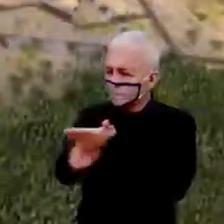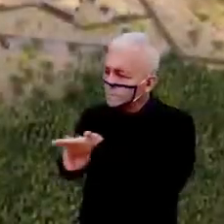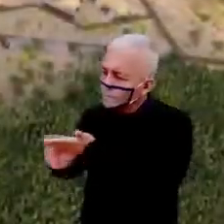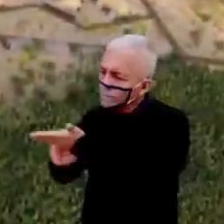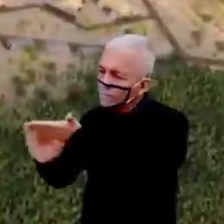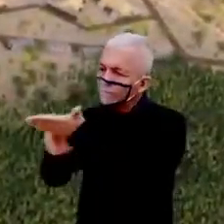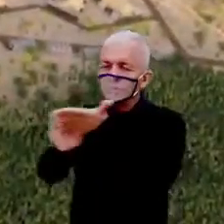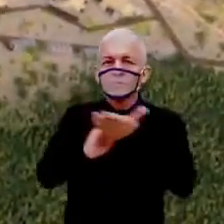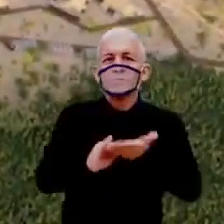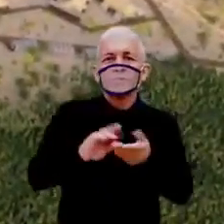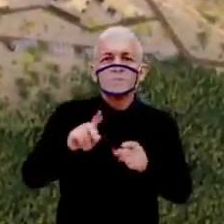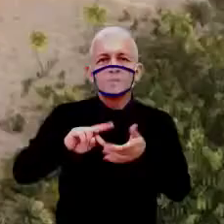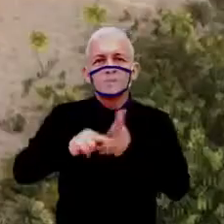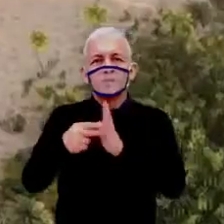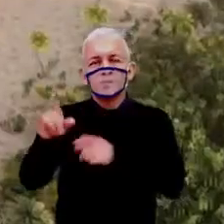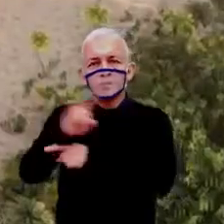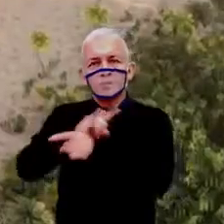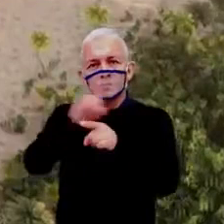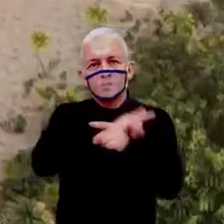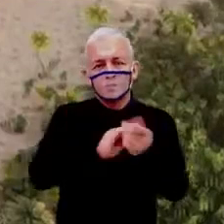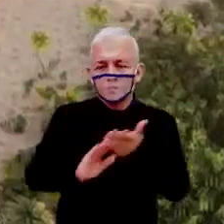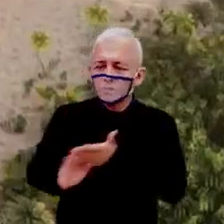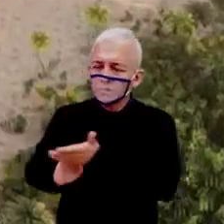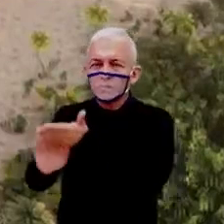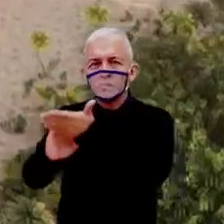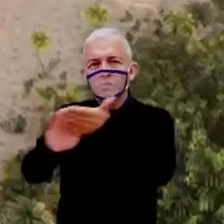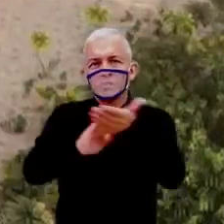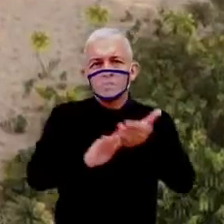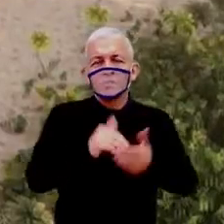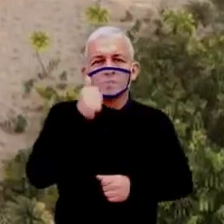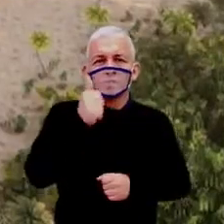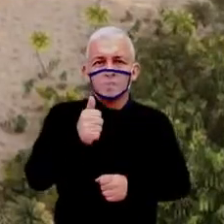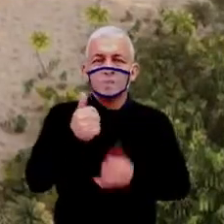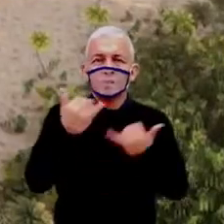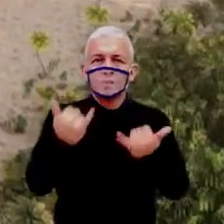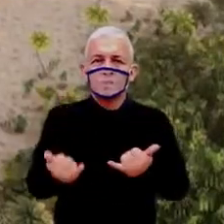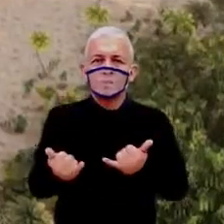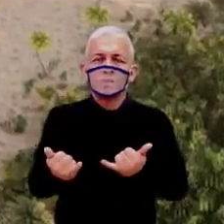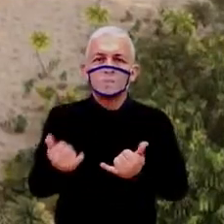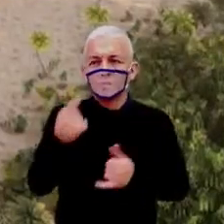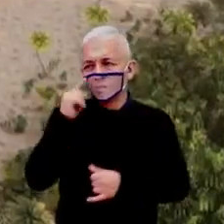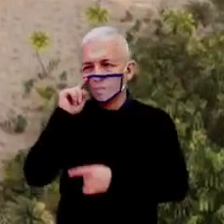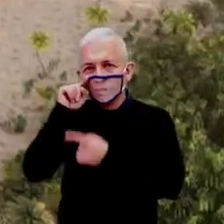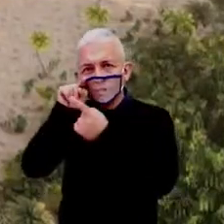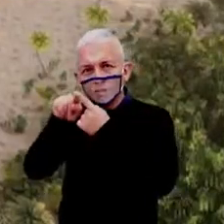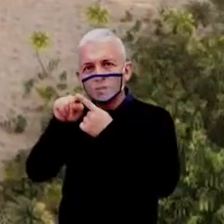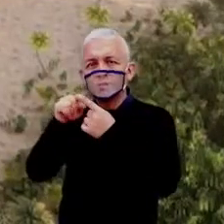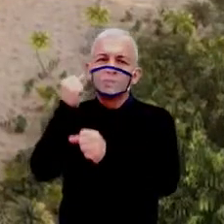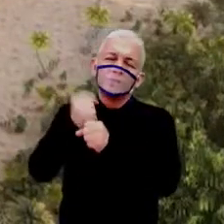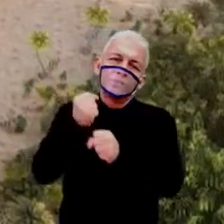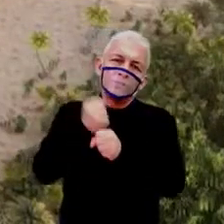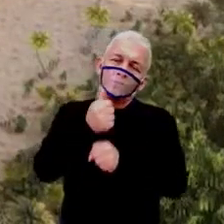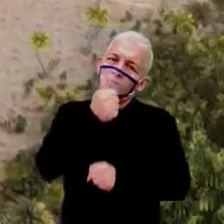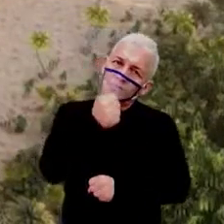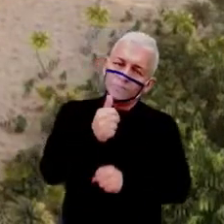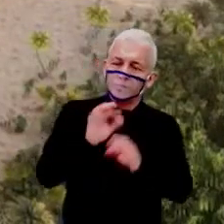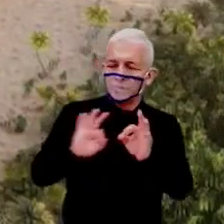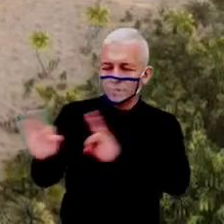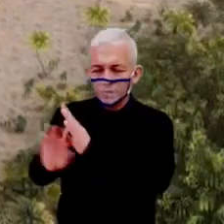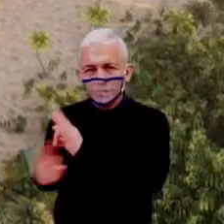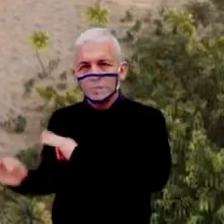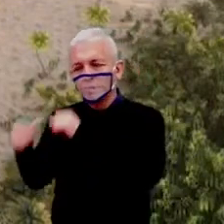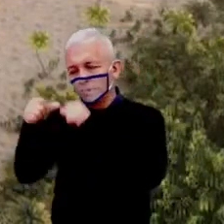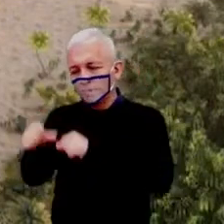vamos a utilizar, hay que asegurarse que se utilice bien. Y eso significa que a lo que uno le pone el ojo se asegura que las cosas queden bien hechas y que